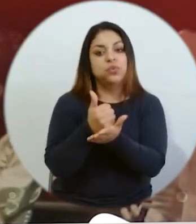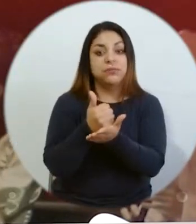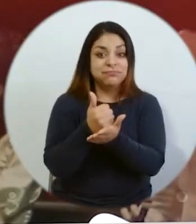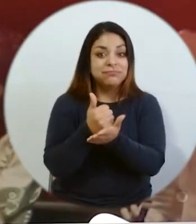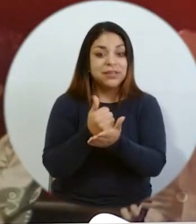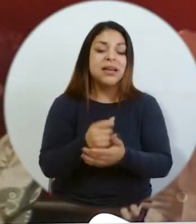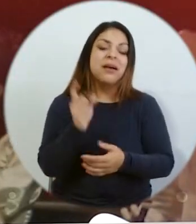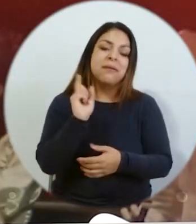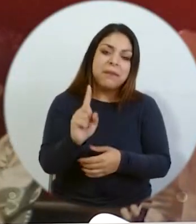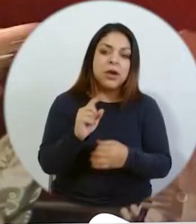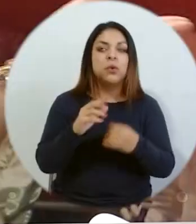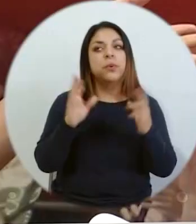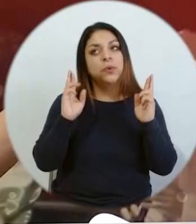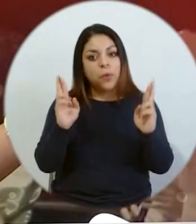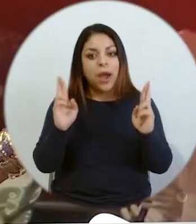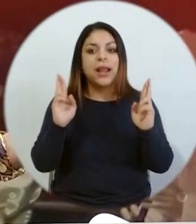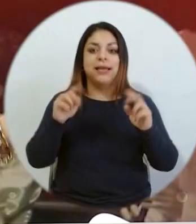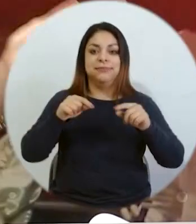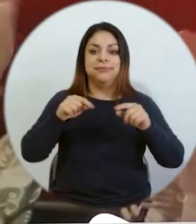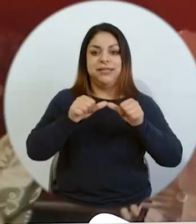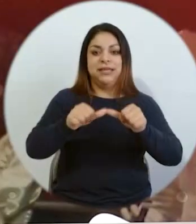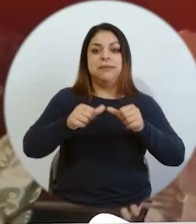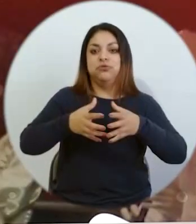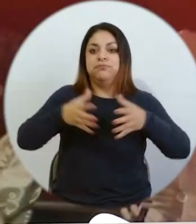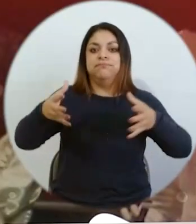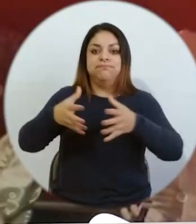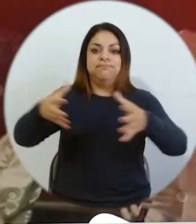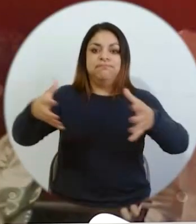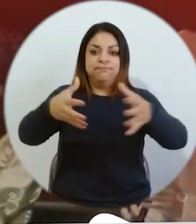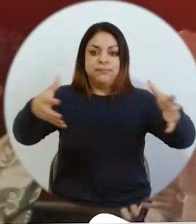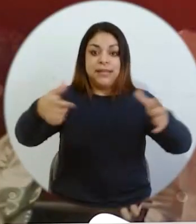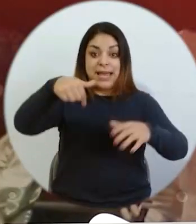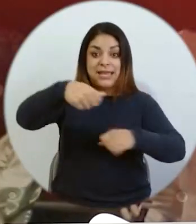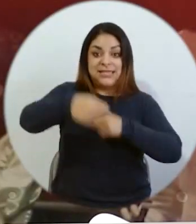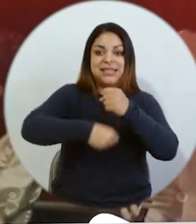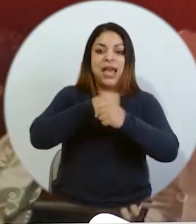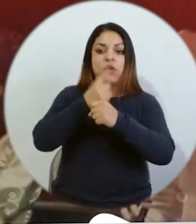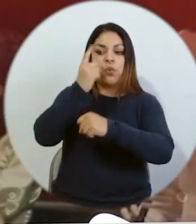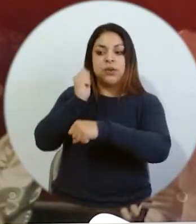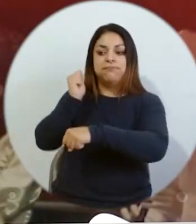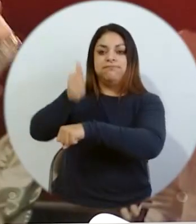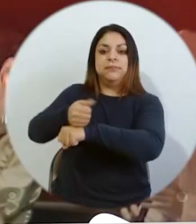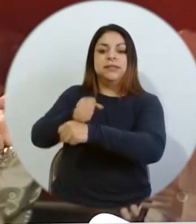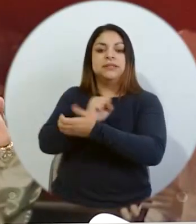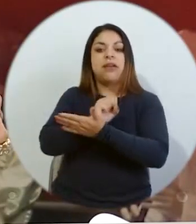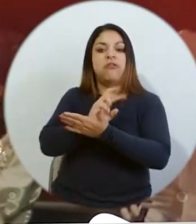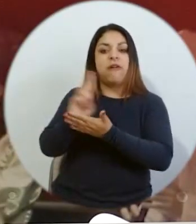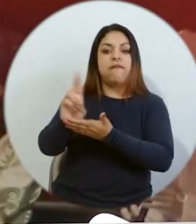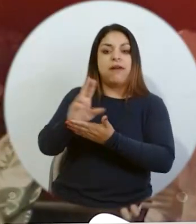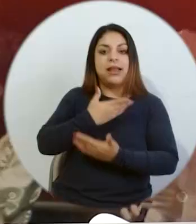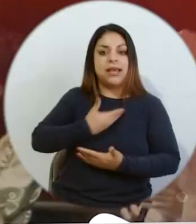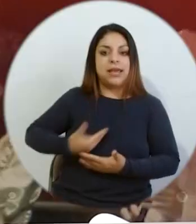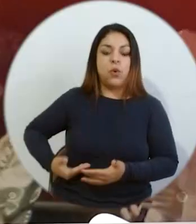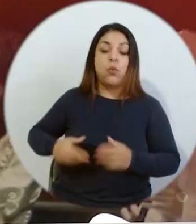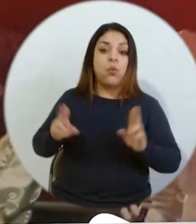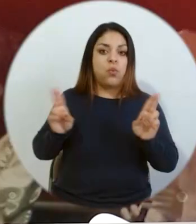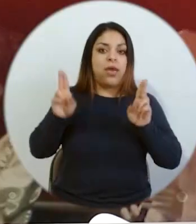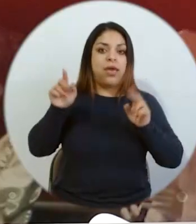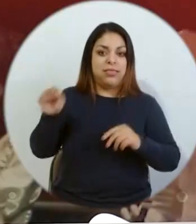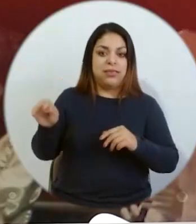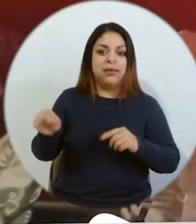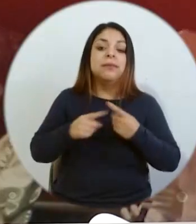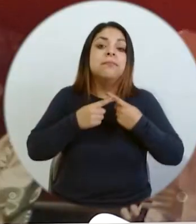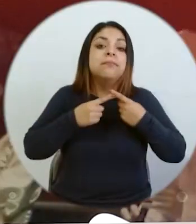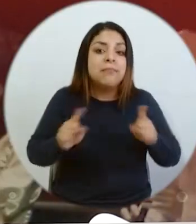se trata de eso. Igualmente seguiremos creciendo. Este año vamos a inaugurar la oficina en San Rafael de Heredia, que nos urge colocarla, pero